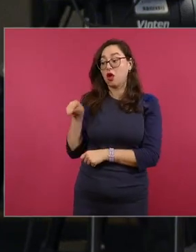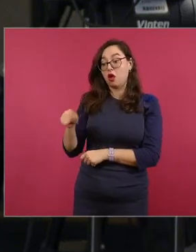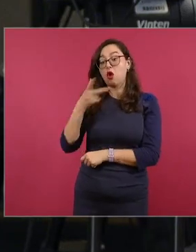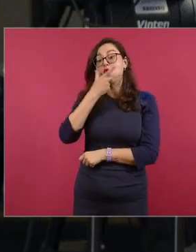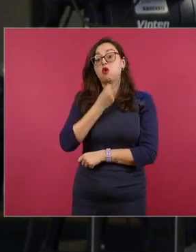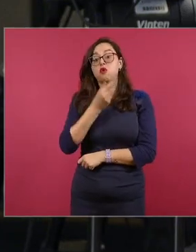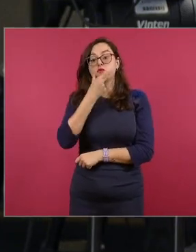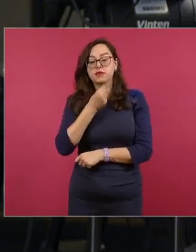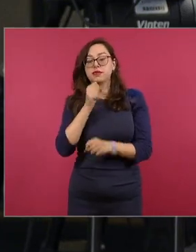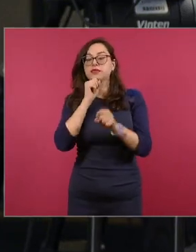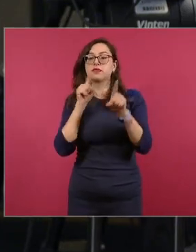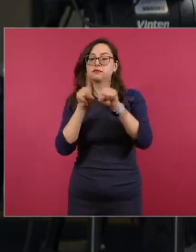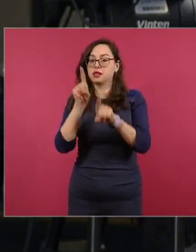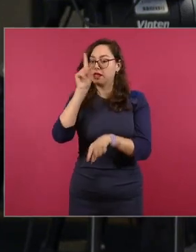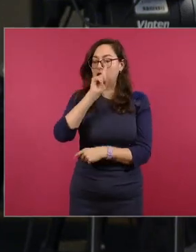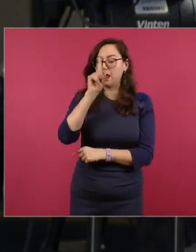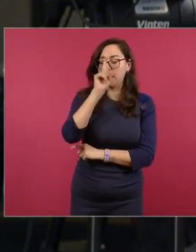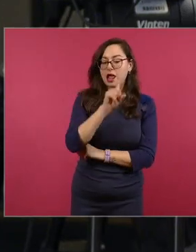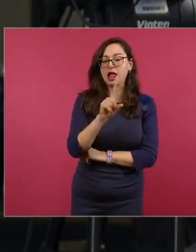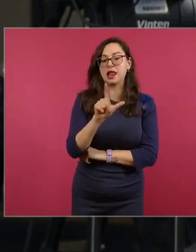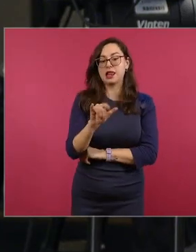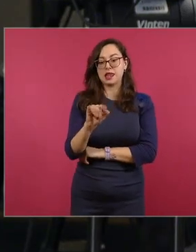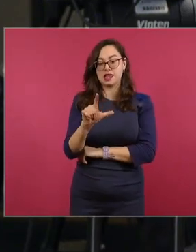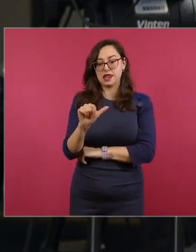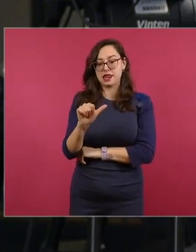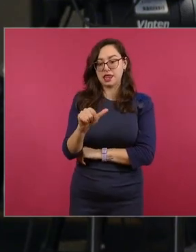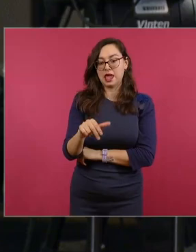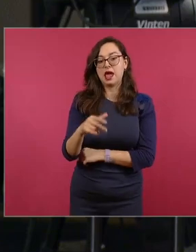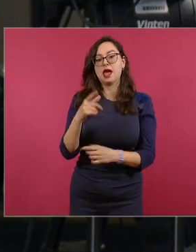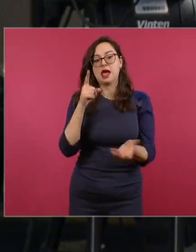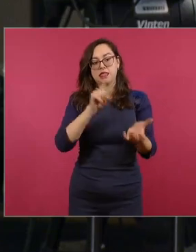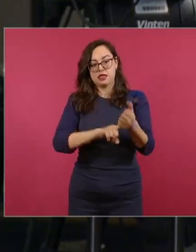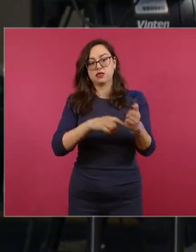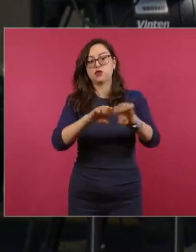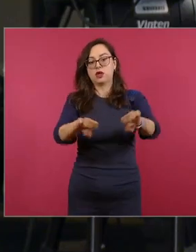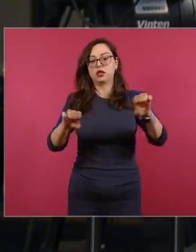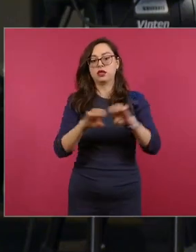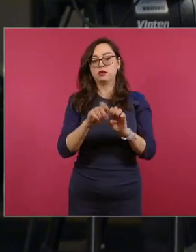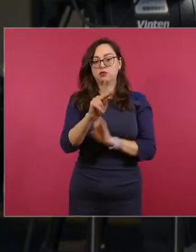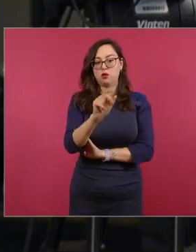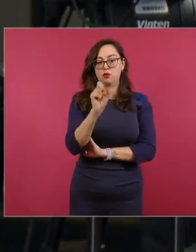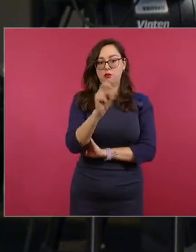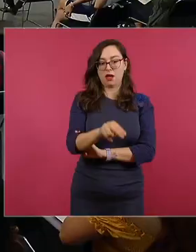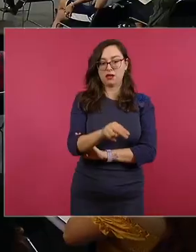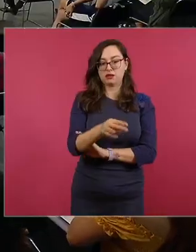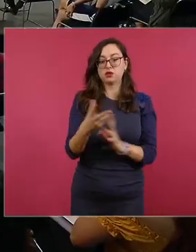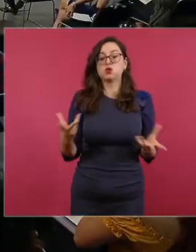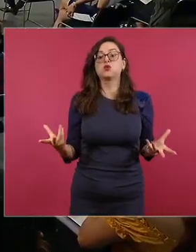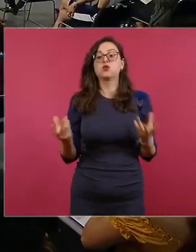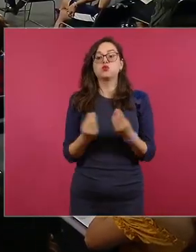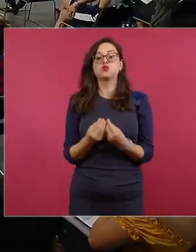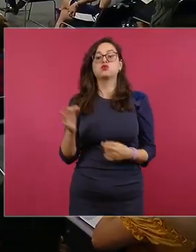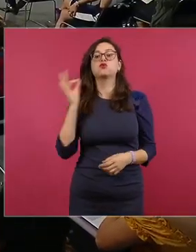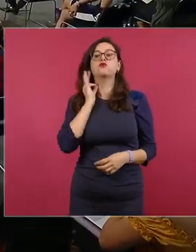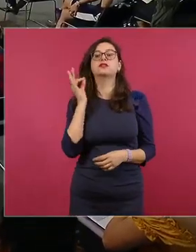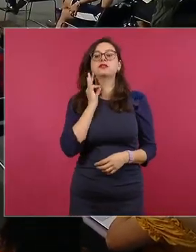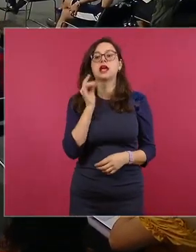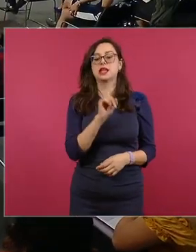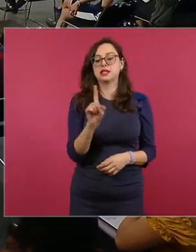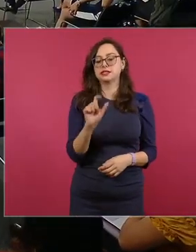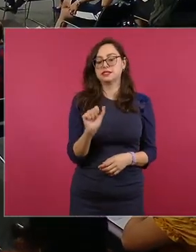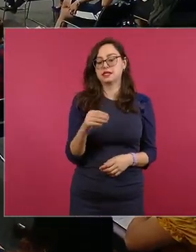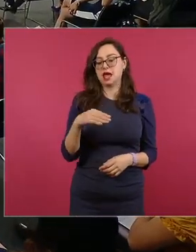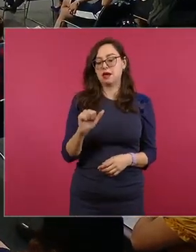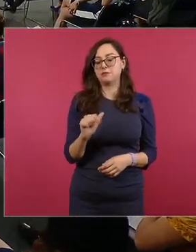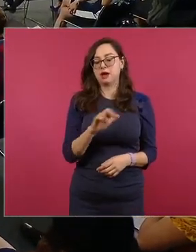a Livia Denise García, la candidata del PAN en Guanajuato, haciendo equipo con el fiscal Samarripa, quien durante años ha permanecido